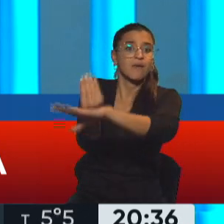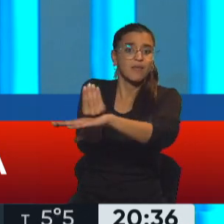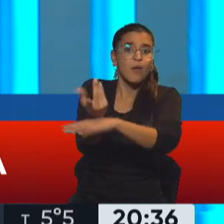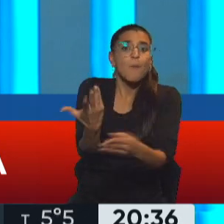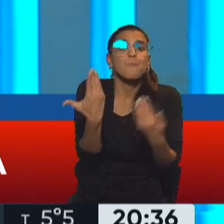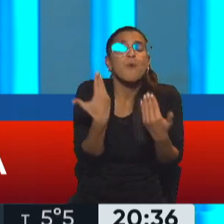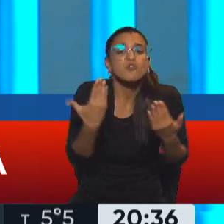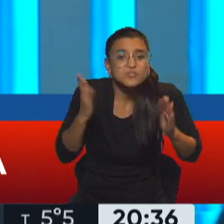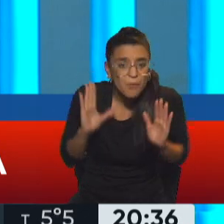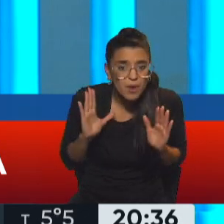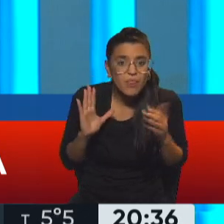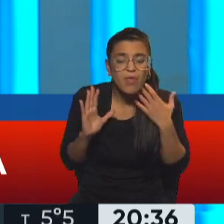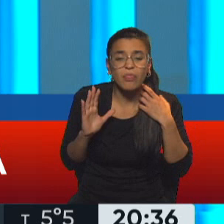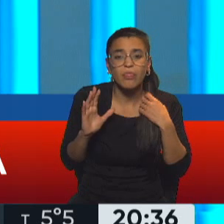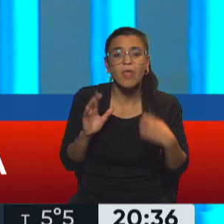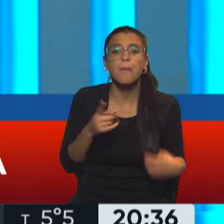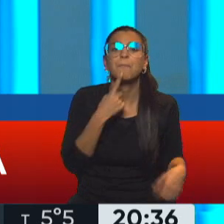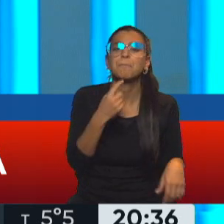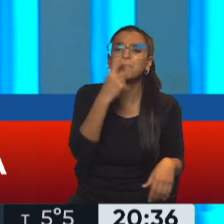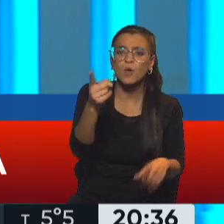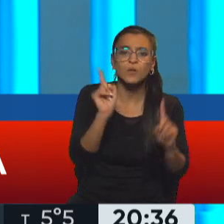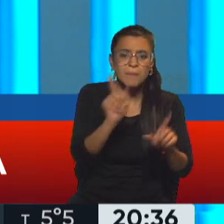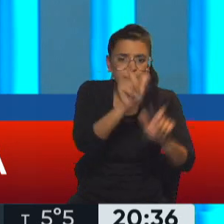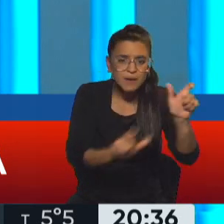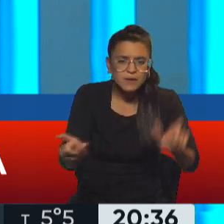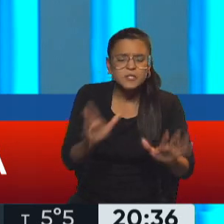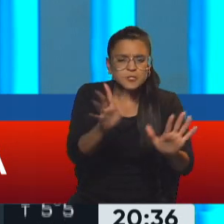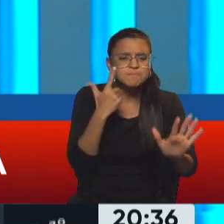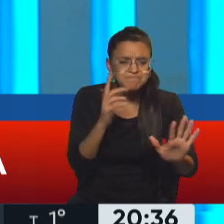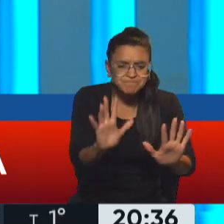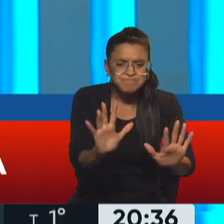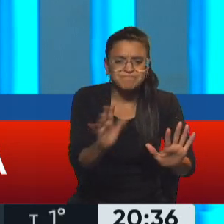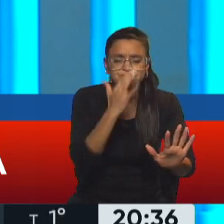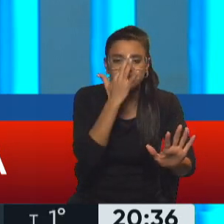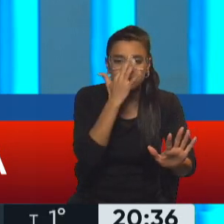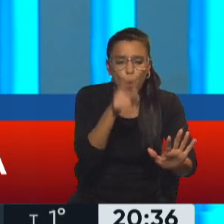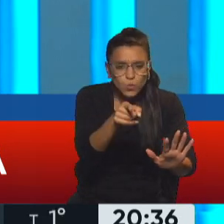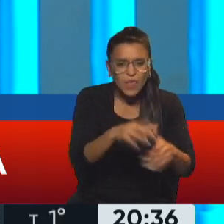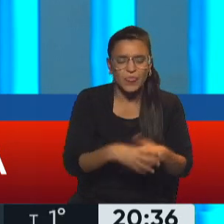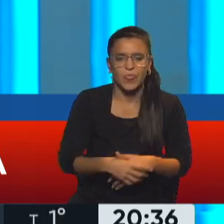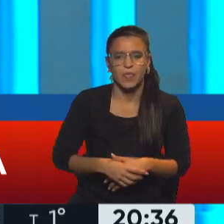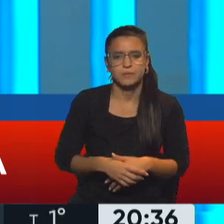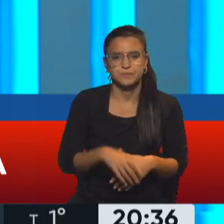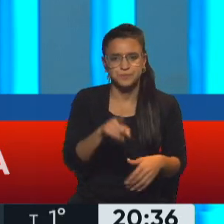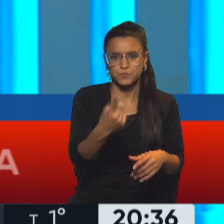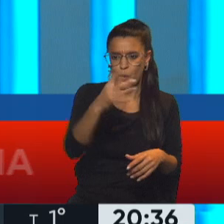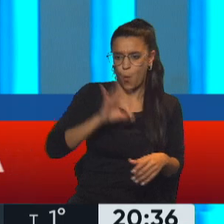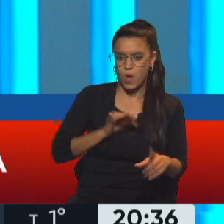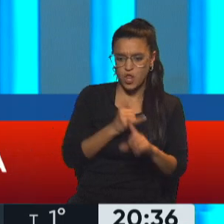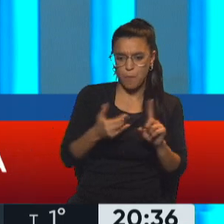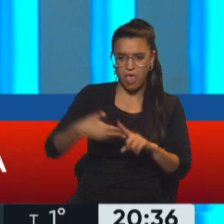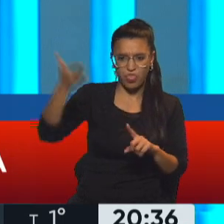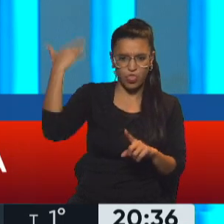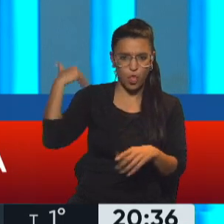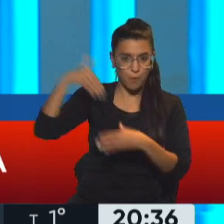da la oportunidad de preguntarle a esa gente, escúcheme, usted hace 1 año y medio que